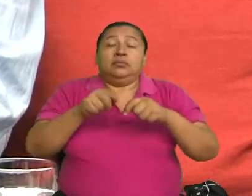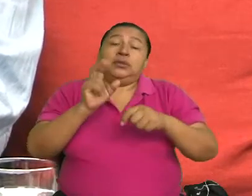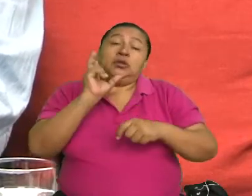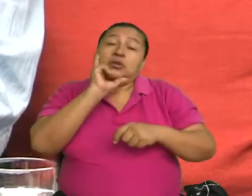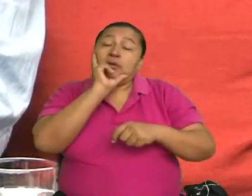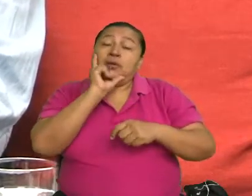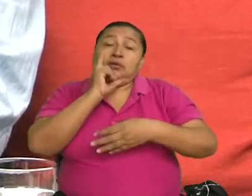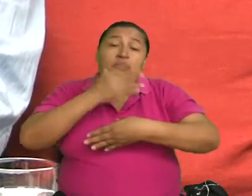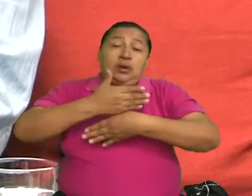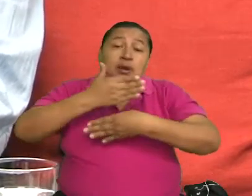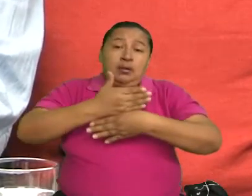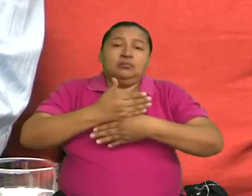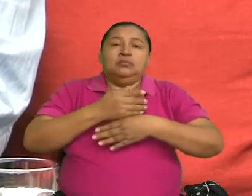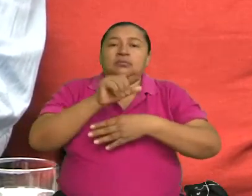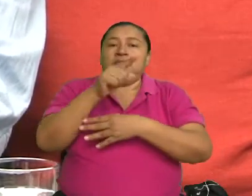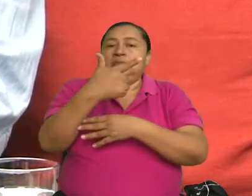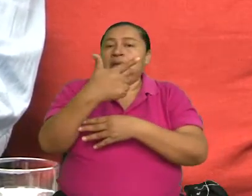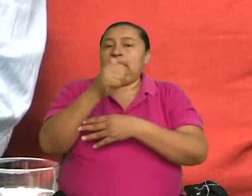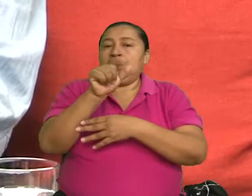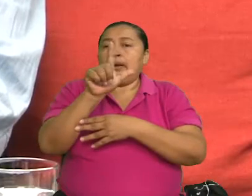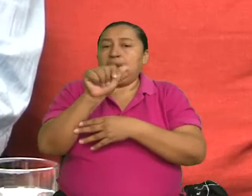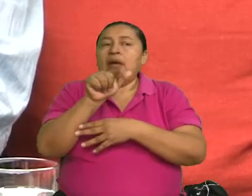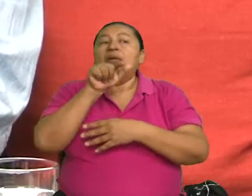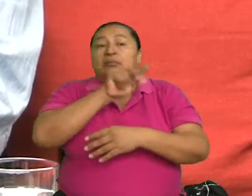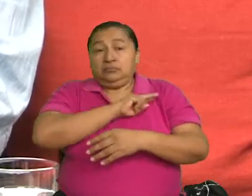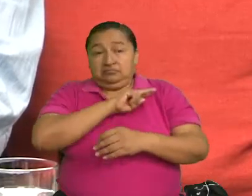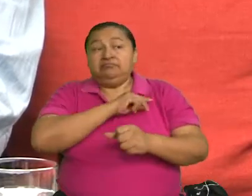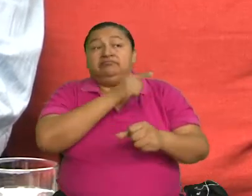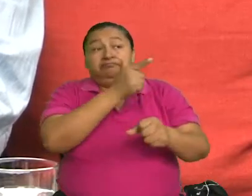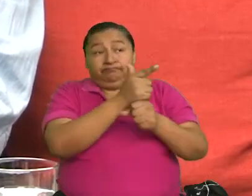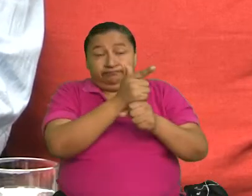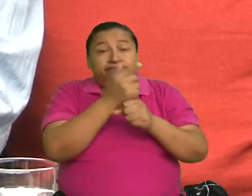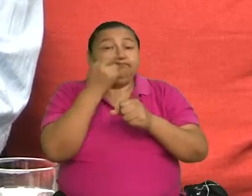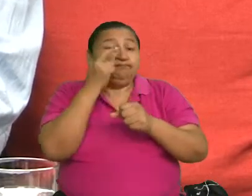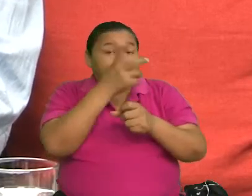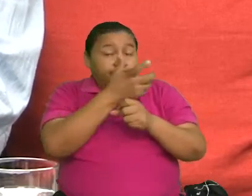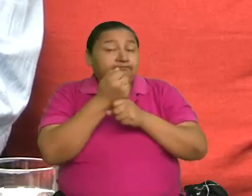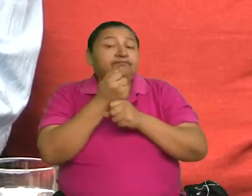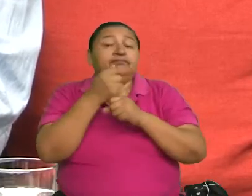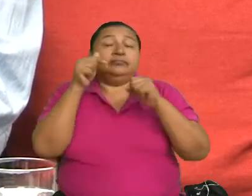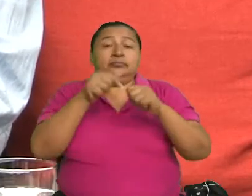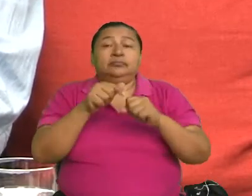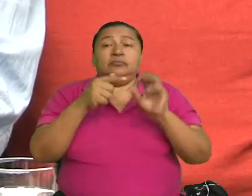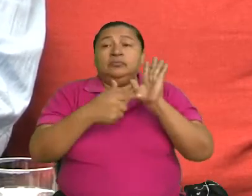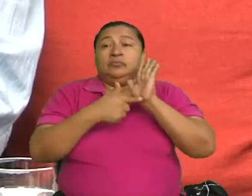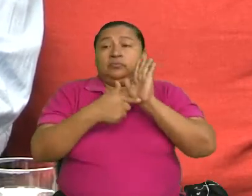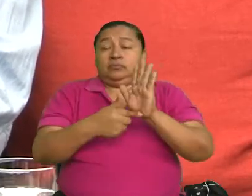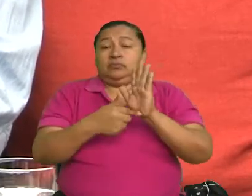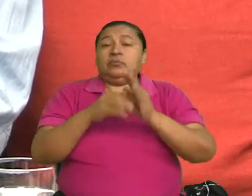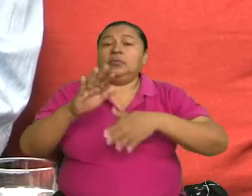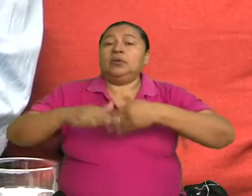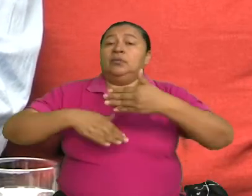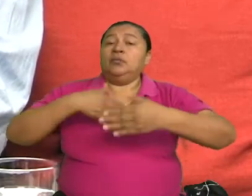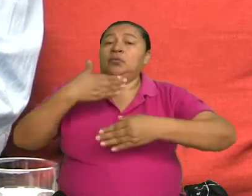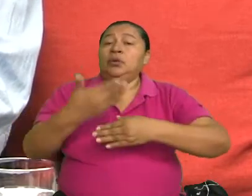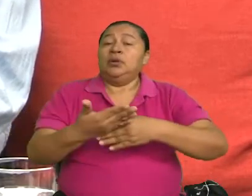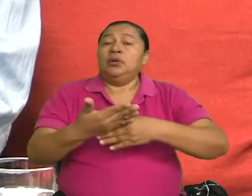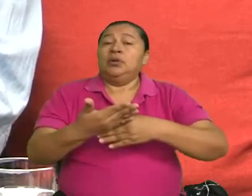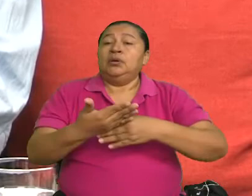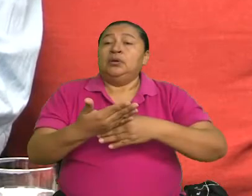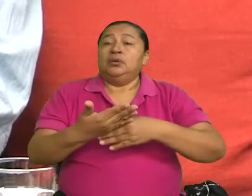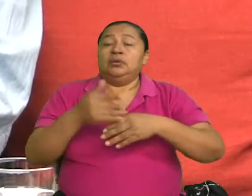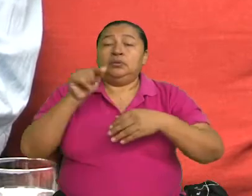gala nacional. Eso hay que grabarlo, a ver si puede ir el canal. Una presentación, después va a haber de